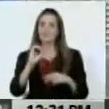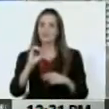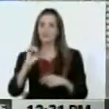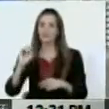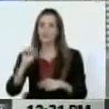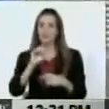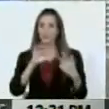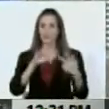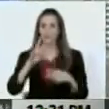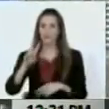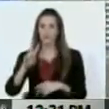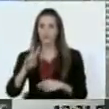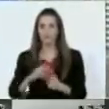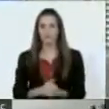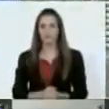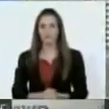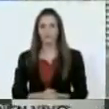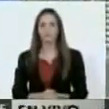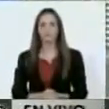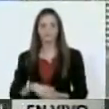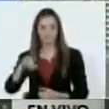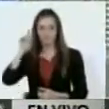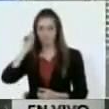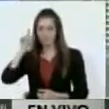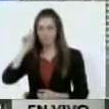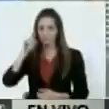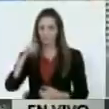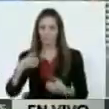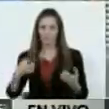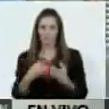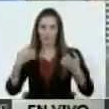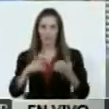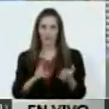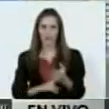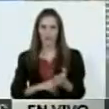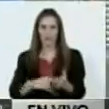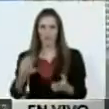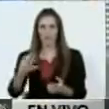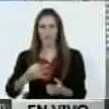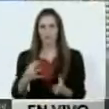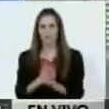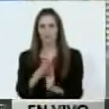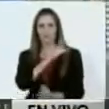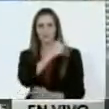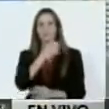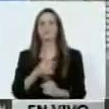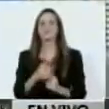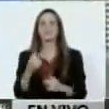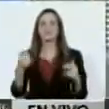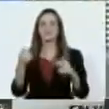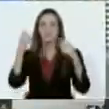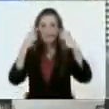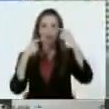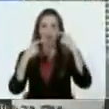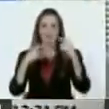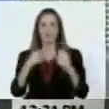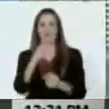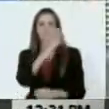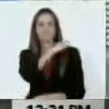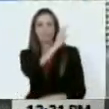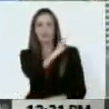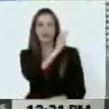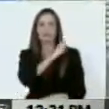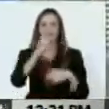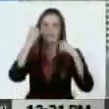82. Fue la época de formación, del choque con la realidad del subteniente Hugo Chávez, del teniente Hugo Chávez, del capitán